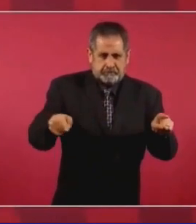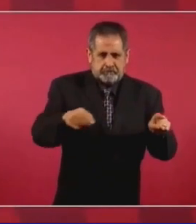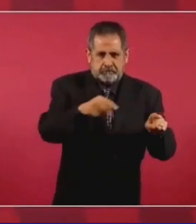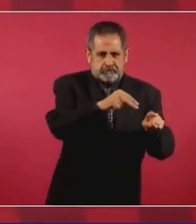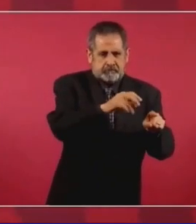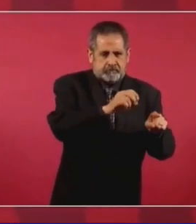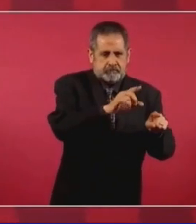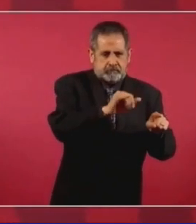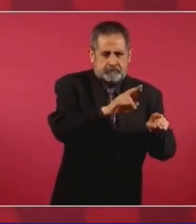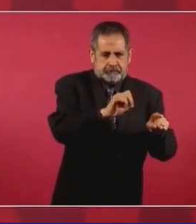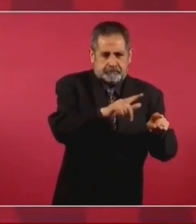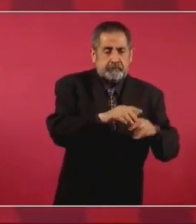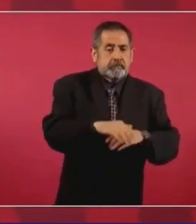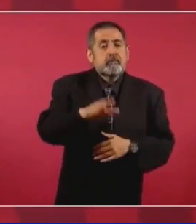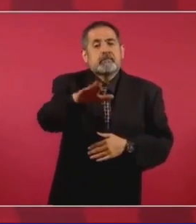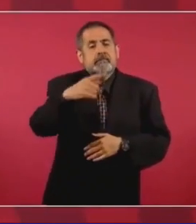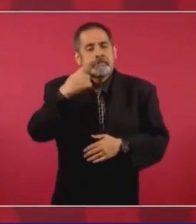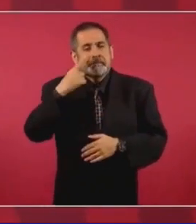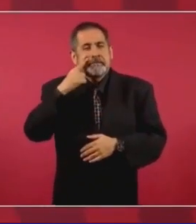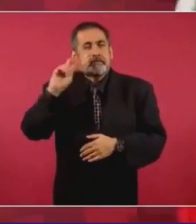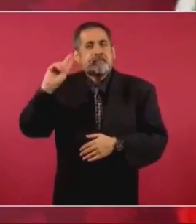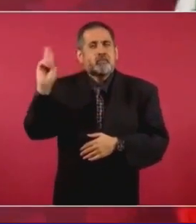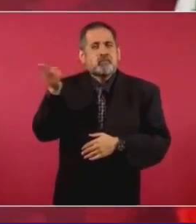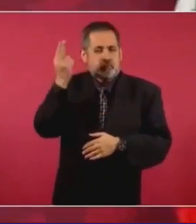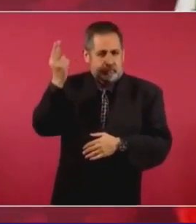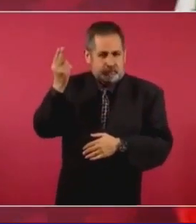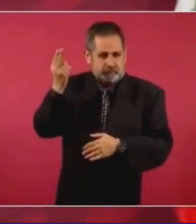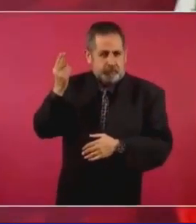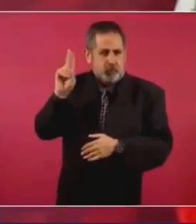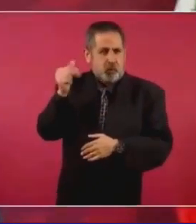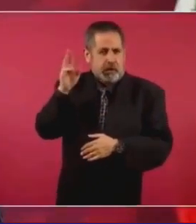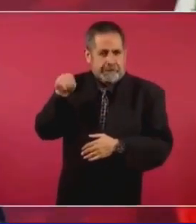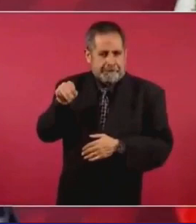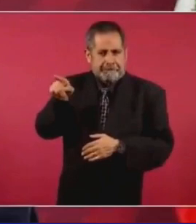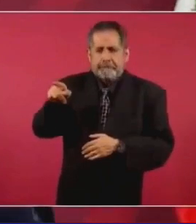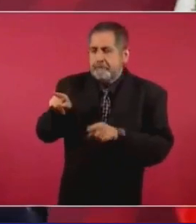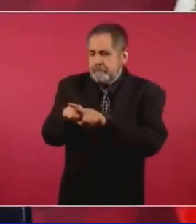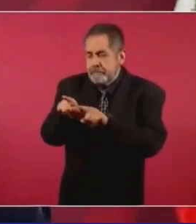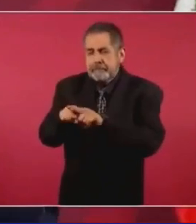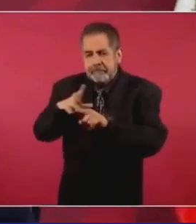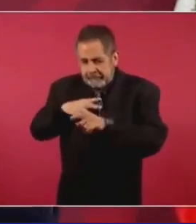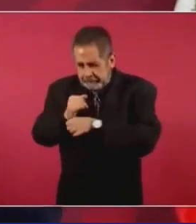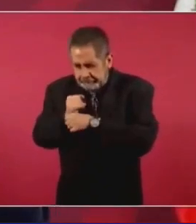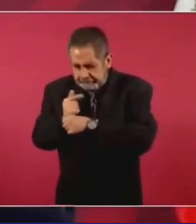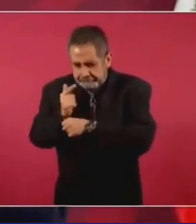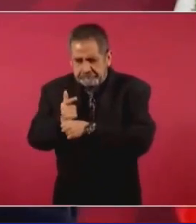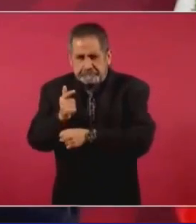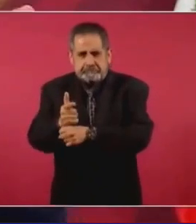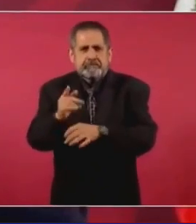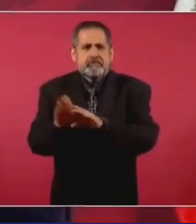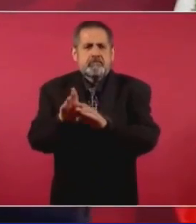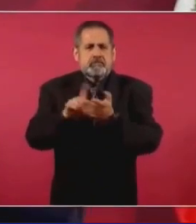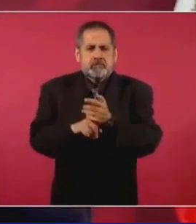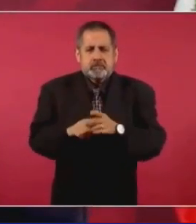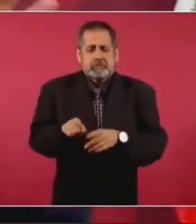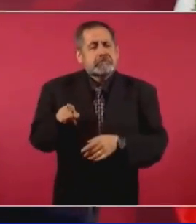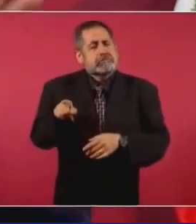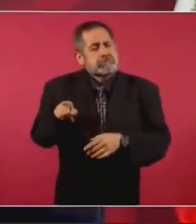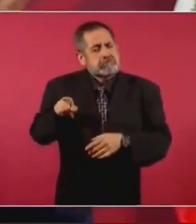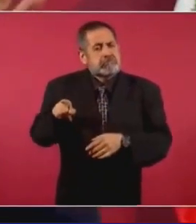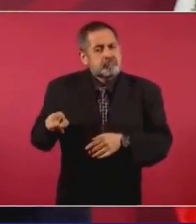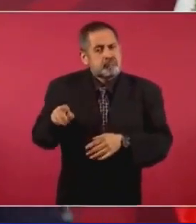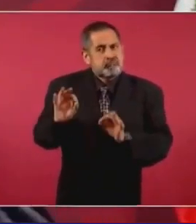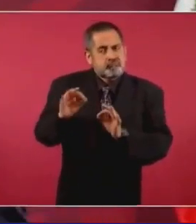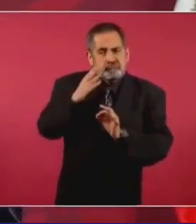La UNAM tiene un centro de investigación de las pocas cosas que